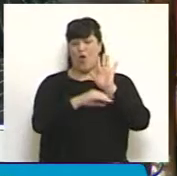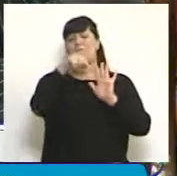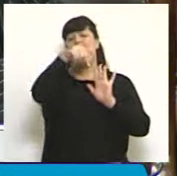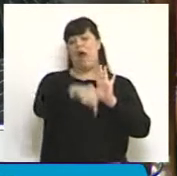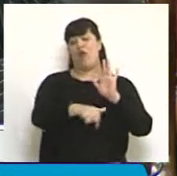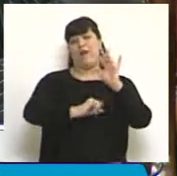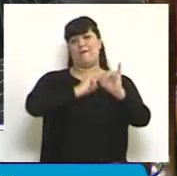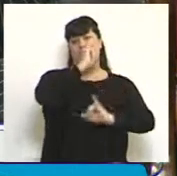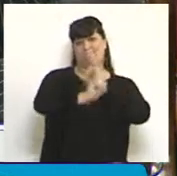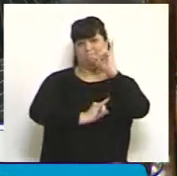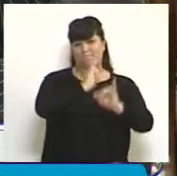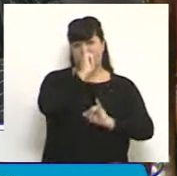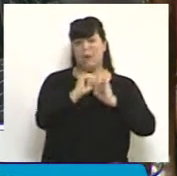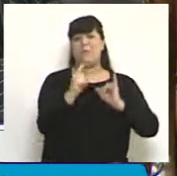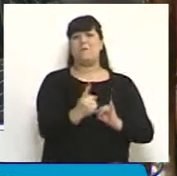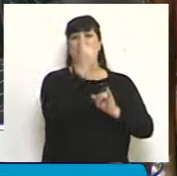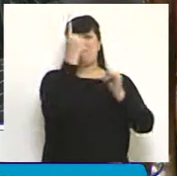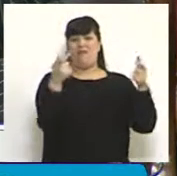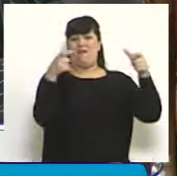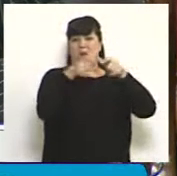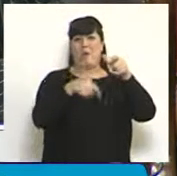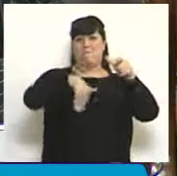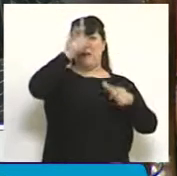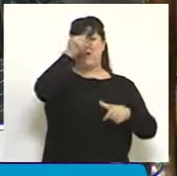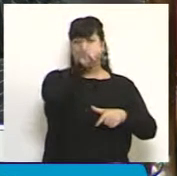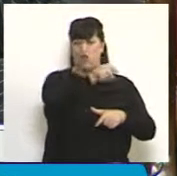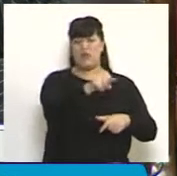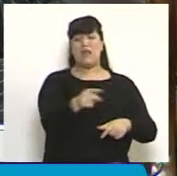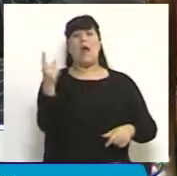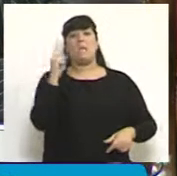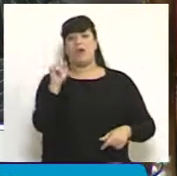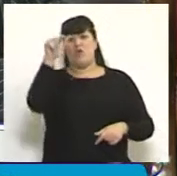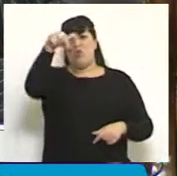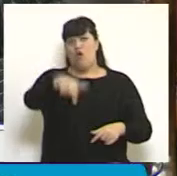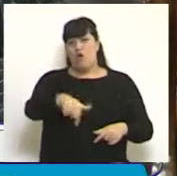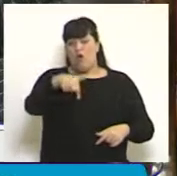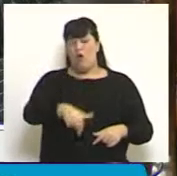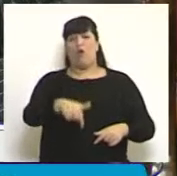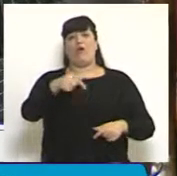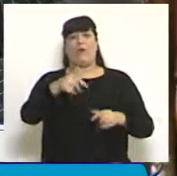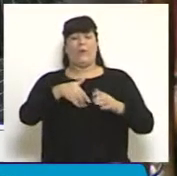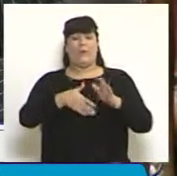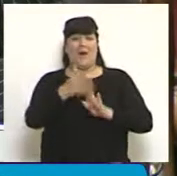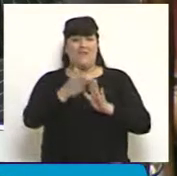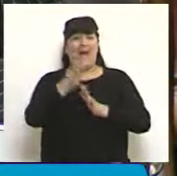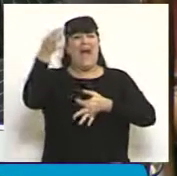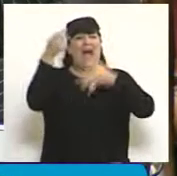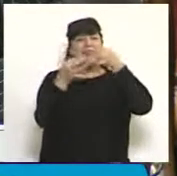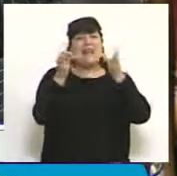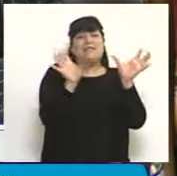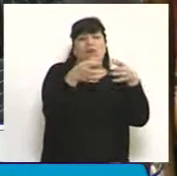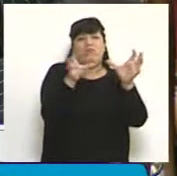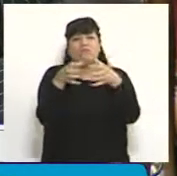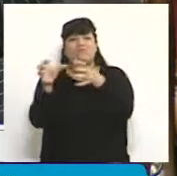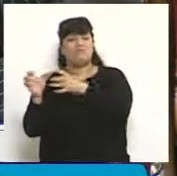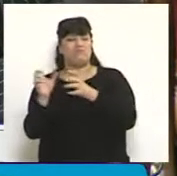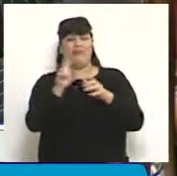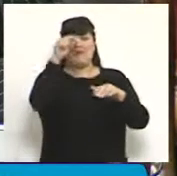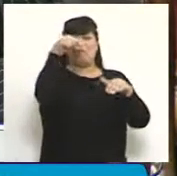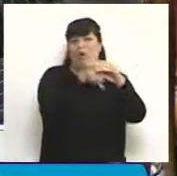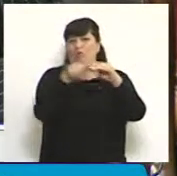consideración. El primer despacho en mayoría se pone en consideración, pero como hoy va a ser un análisis en bloque de la totalidad de